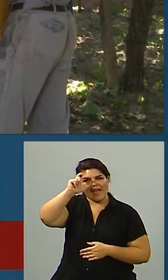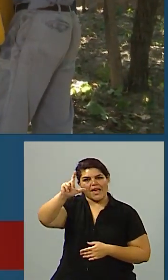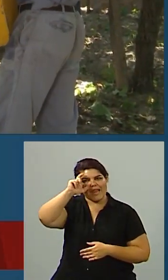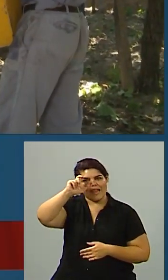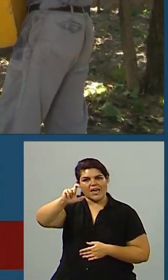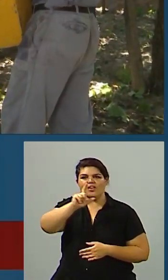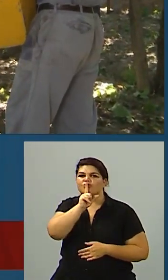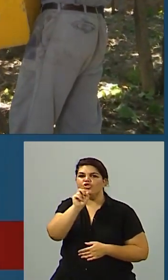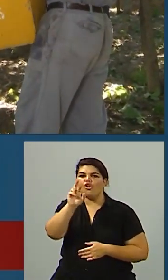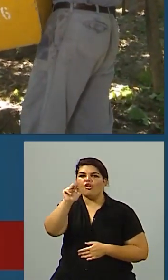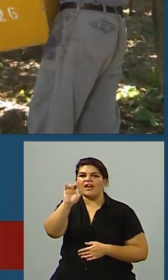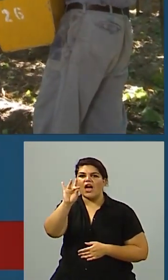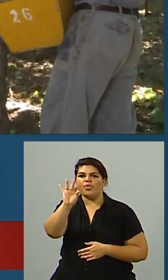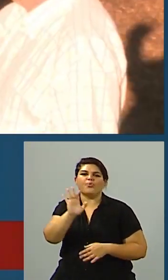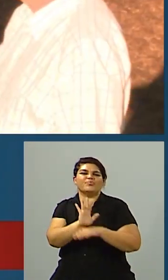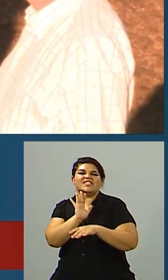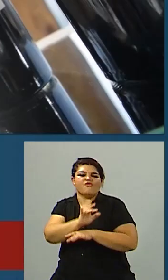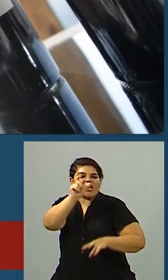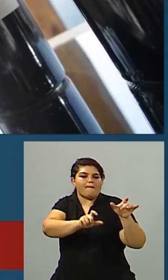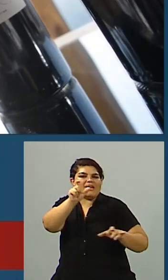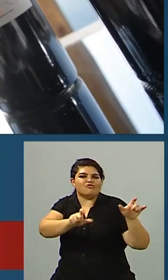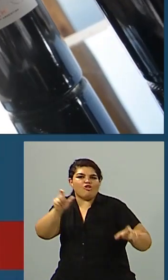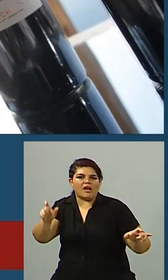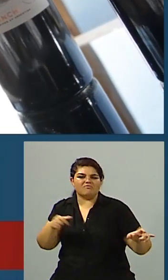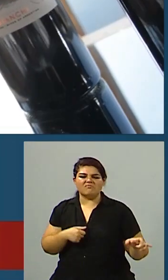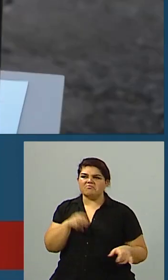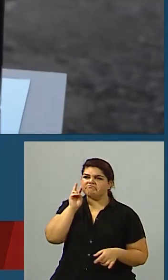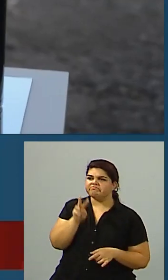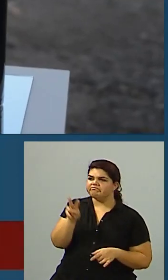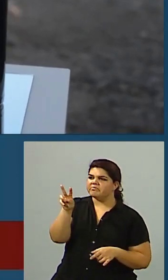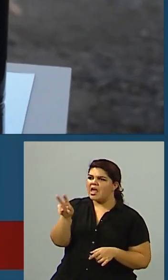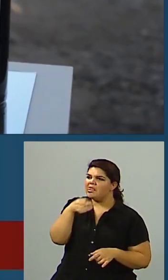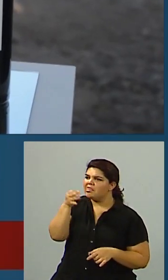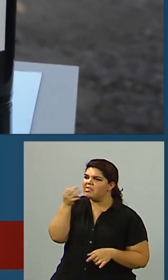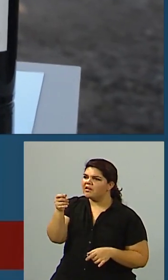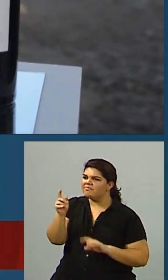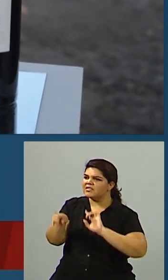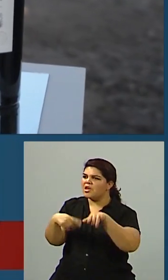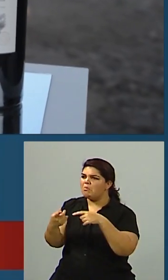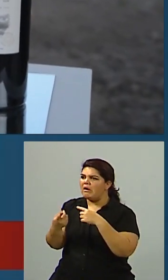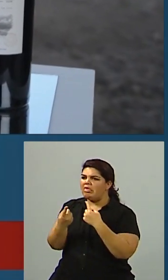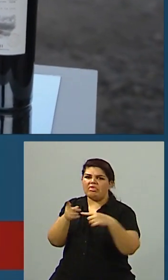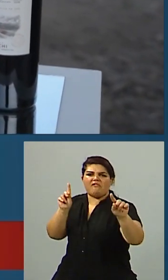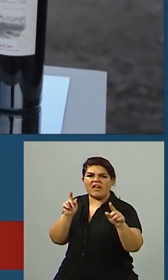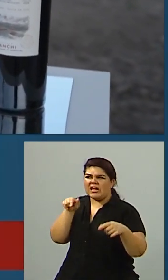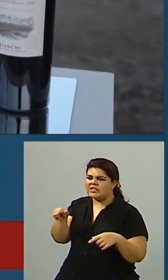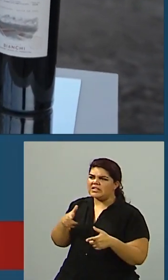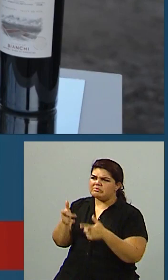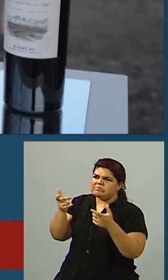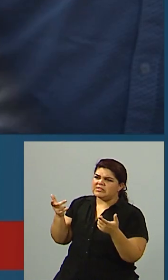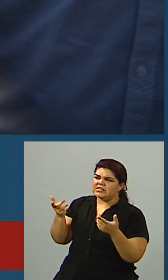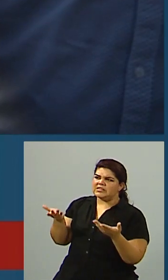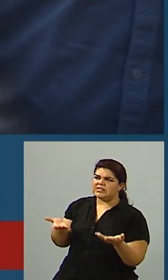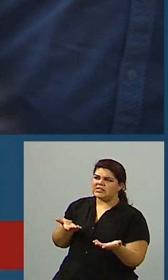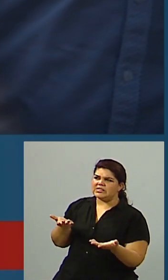pelo. Entonces, imagínense cuando hay un capital a cielo abierto como es tanto en la producción, como es la inversión de una bodega,